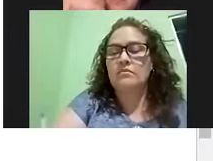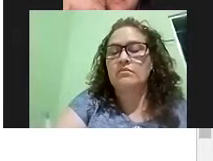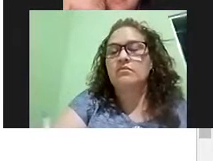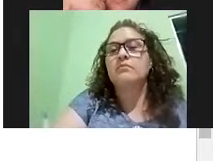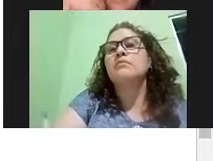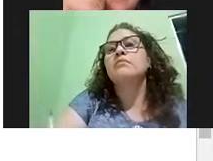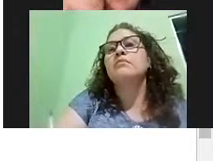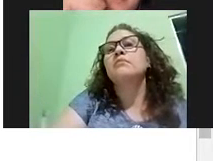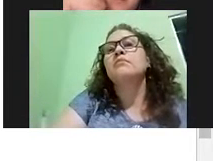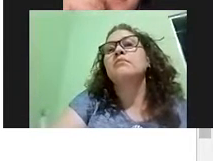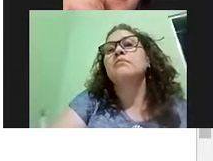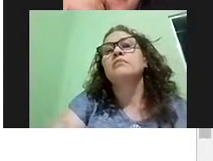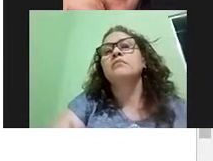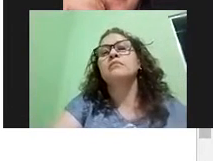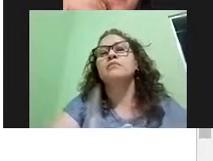la respuesta.